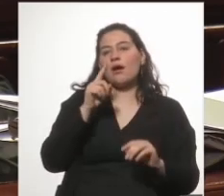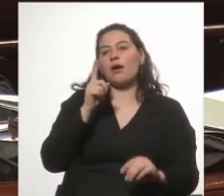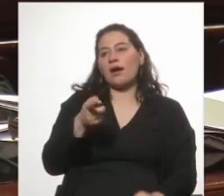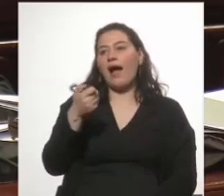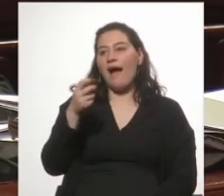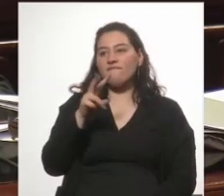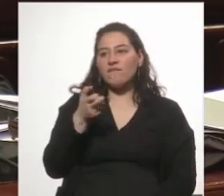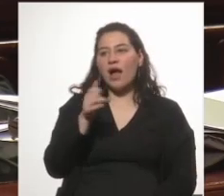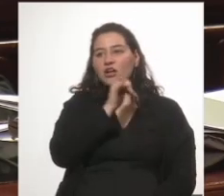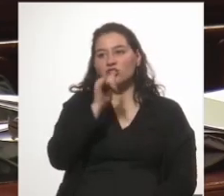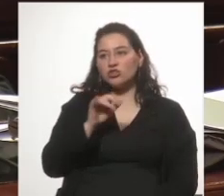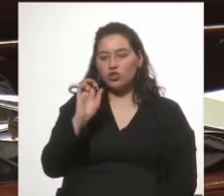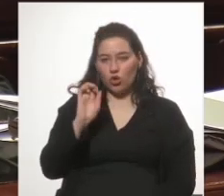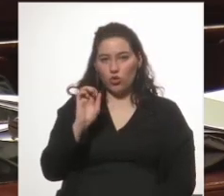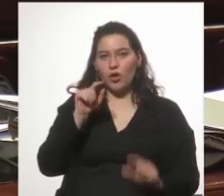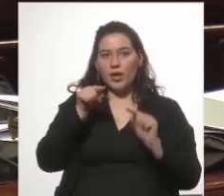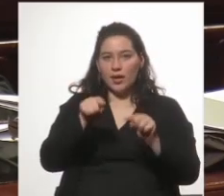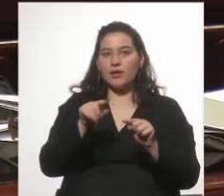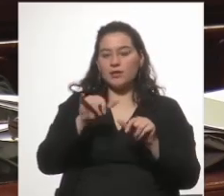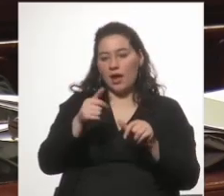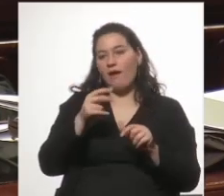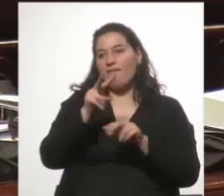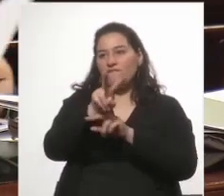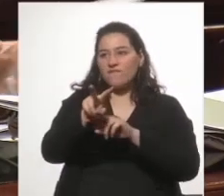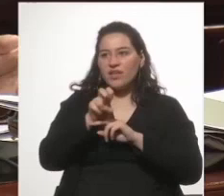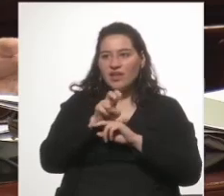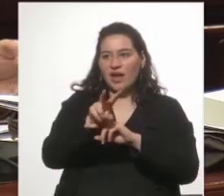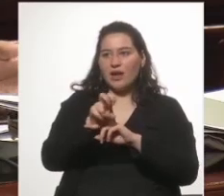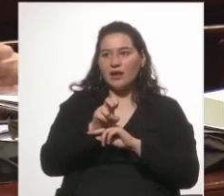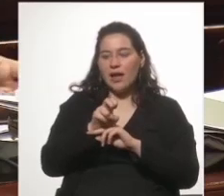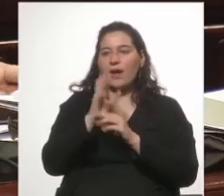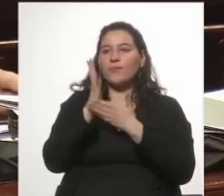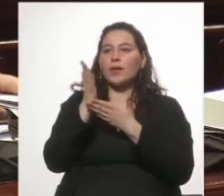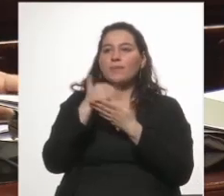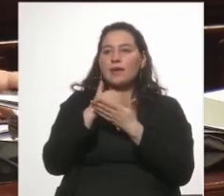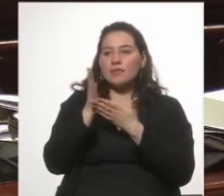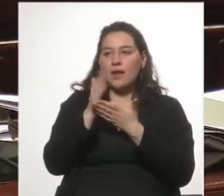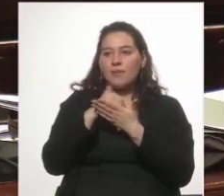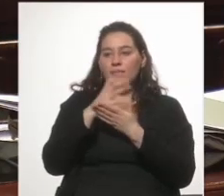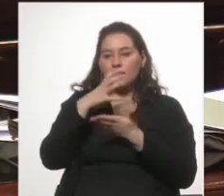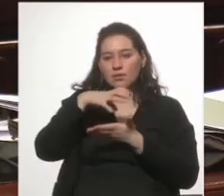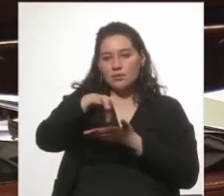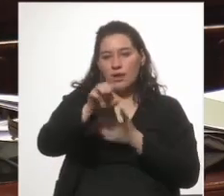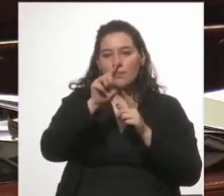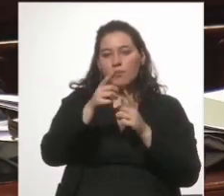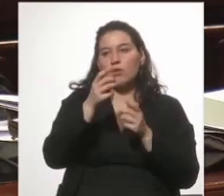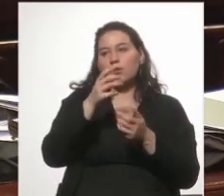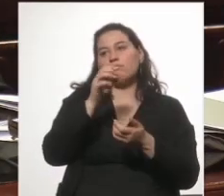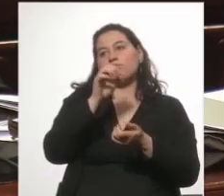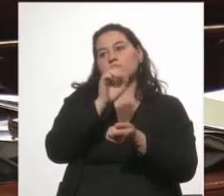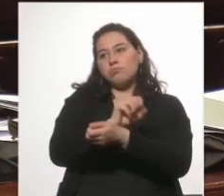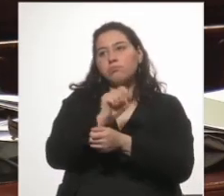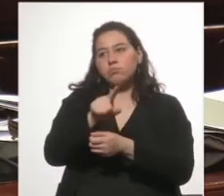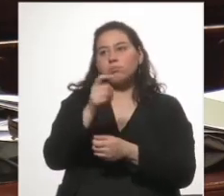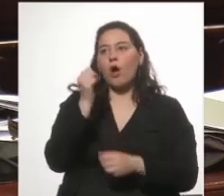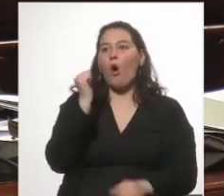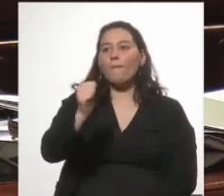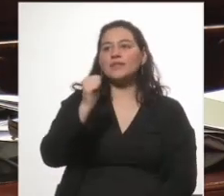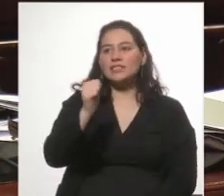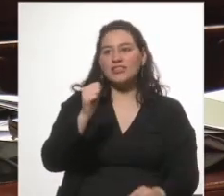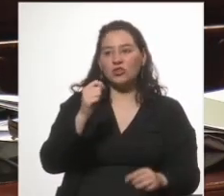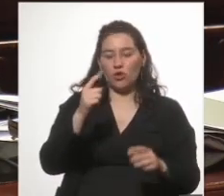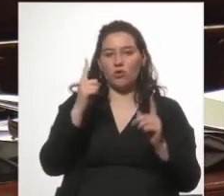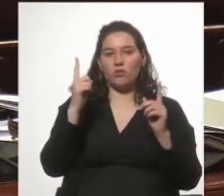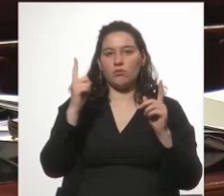fue sobreseído a instancia de la Fiscalía de Trada Departamental en los autos en que fuera procesado por homicidio muy especialmente